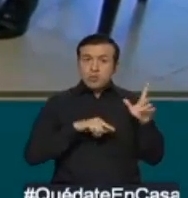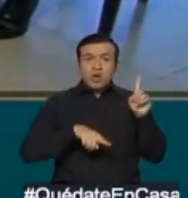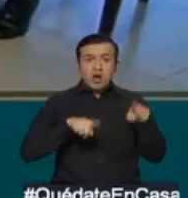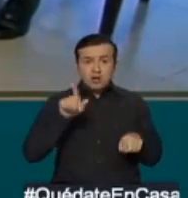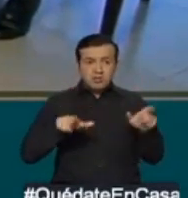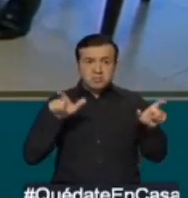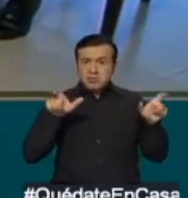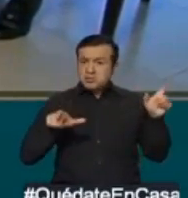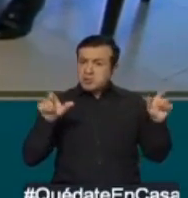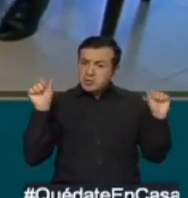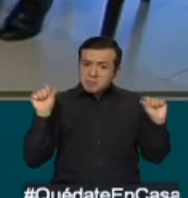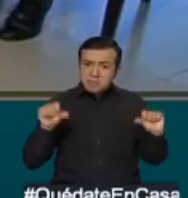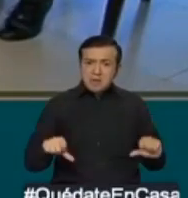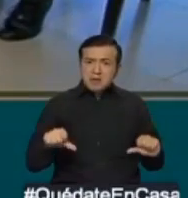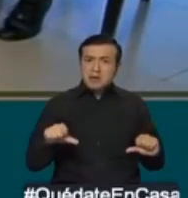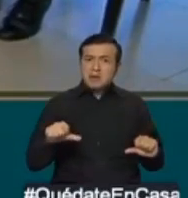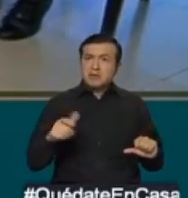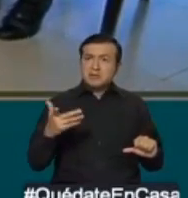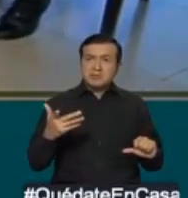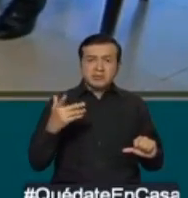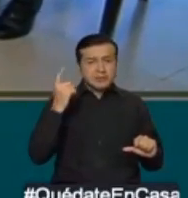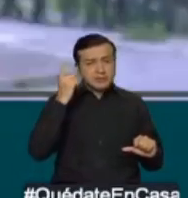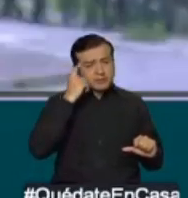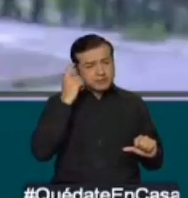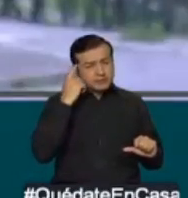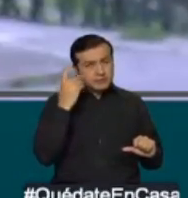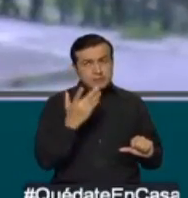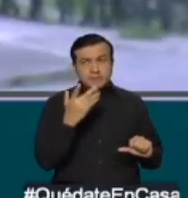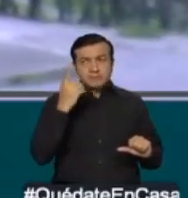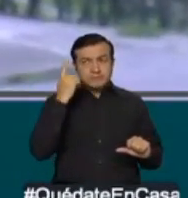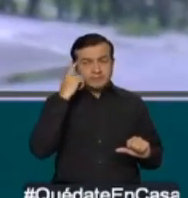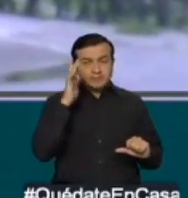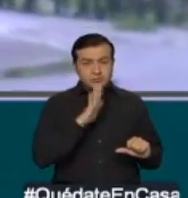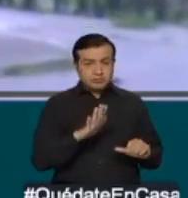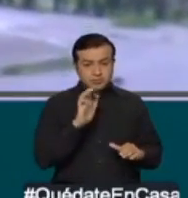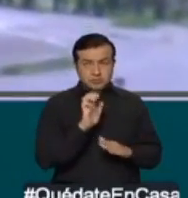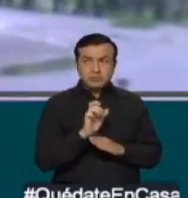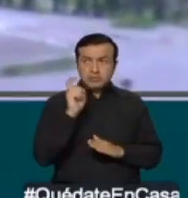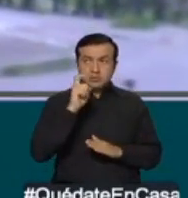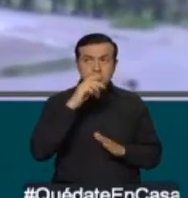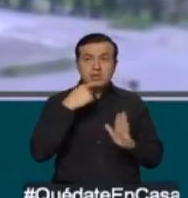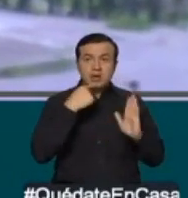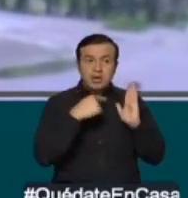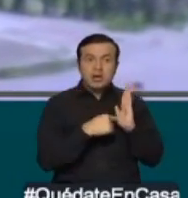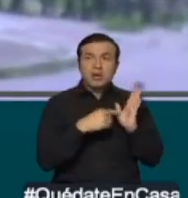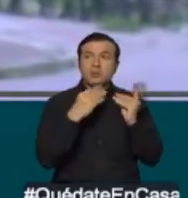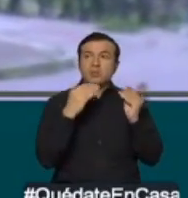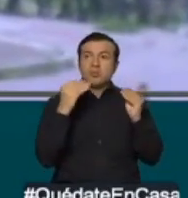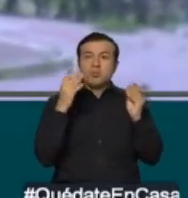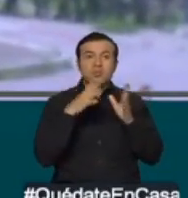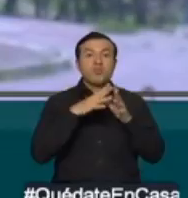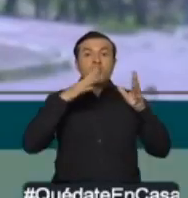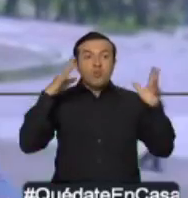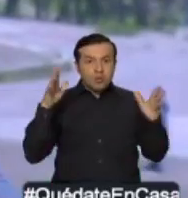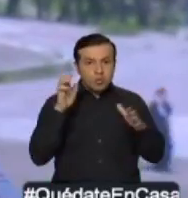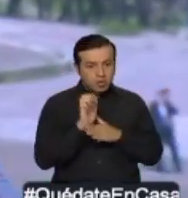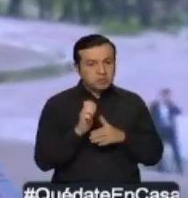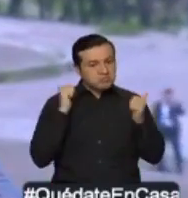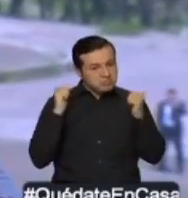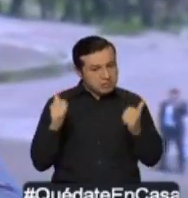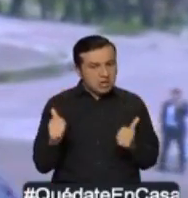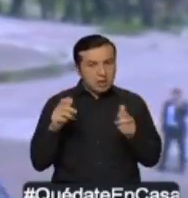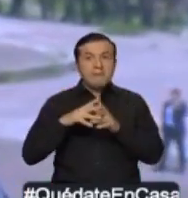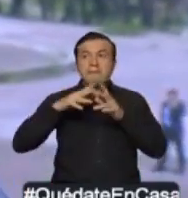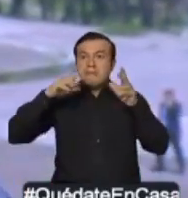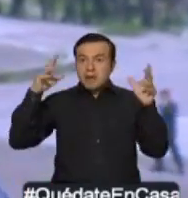ciertos ciudadanos ministro por favor bueno yo creo que todos los ecuatorianos debemos seguir el ejemplo de la mayoría de ecuatorianos como lo